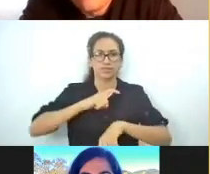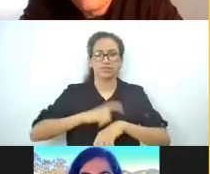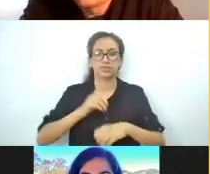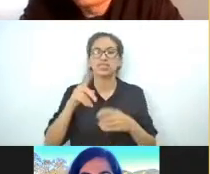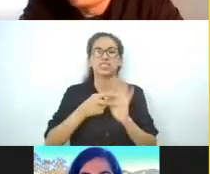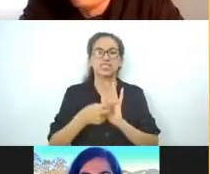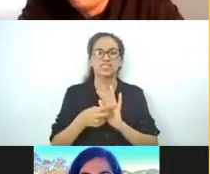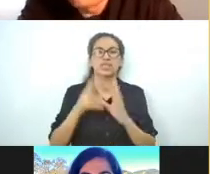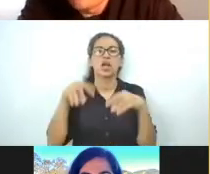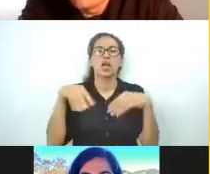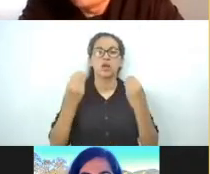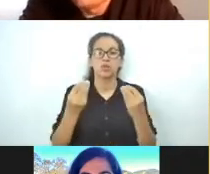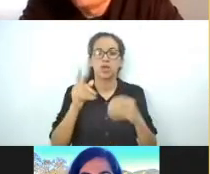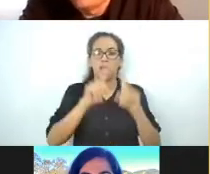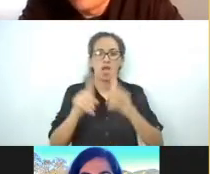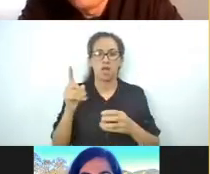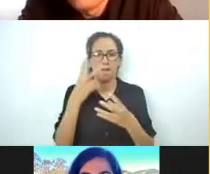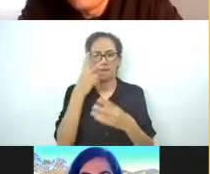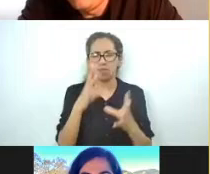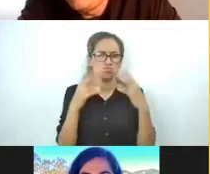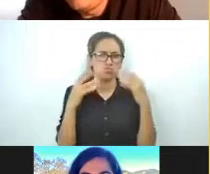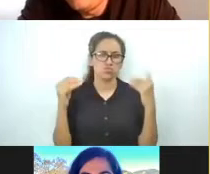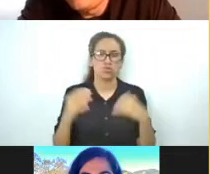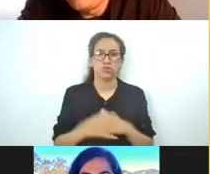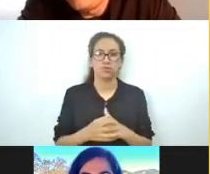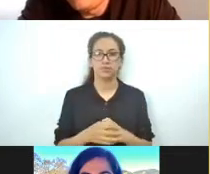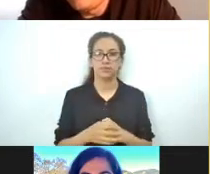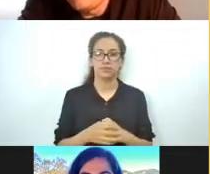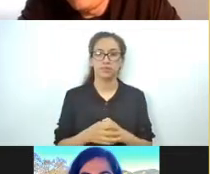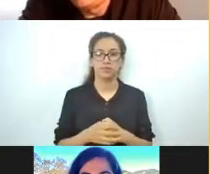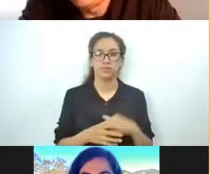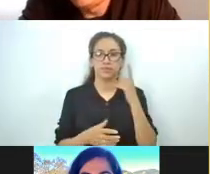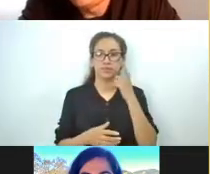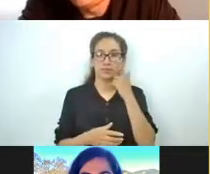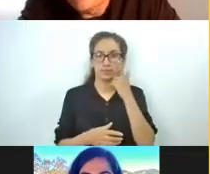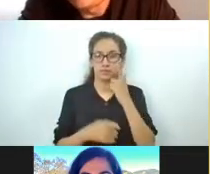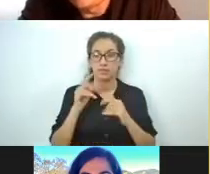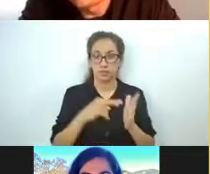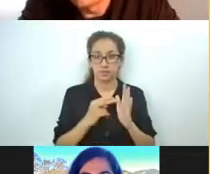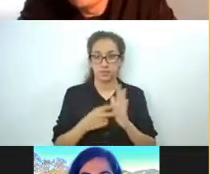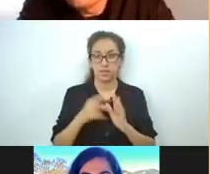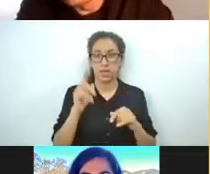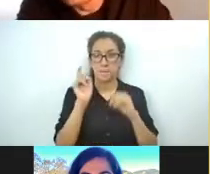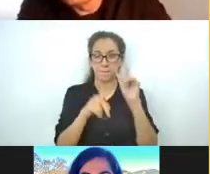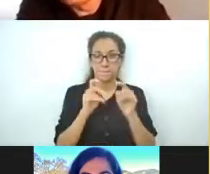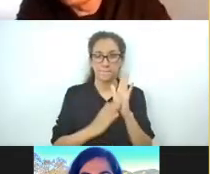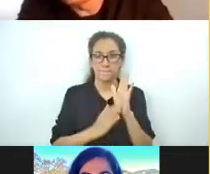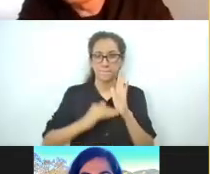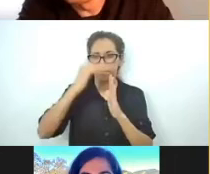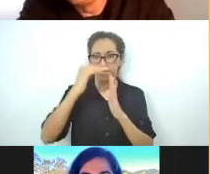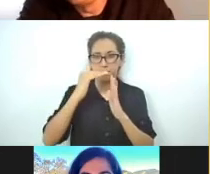patología que vemos con mucha frecuencia en consulta y que las prevalencias son altas según